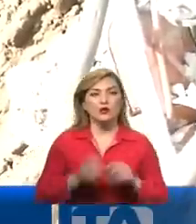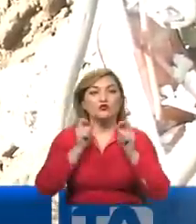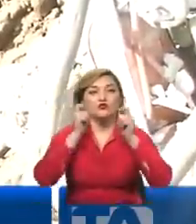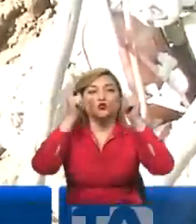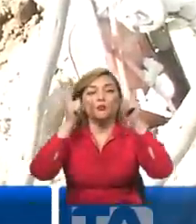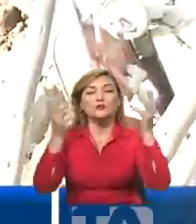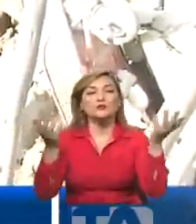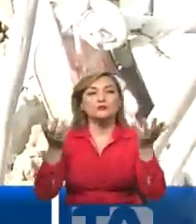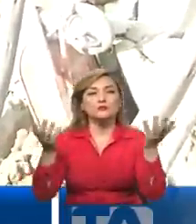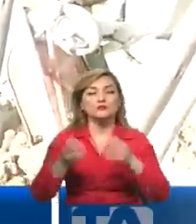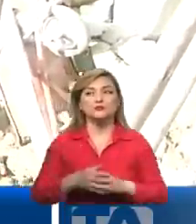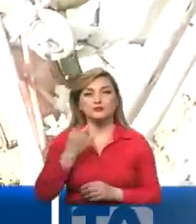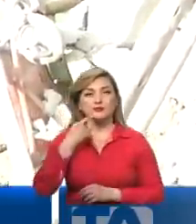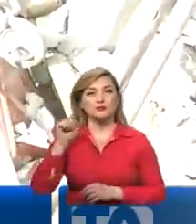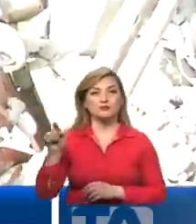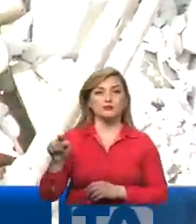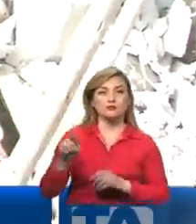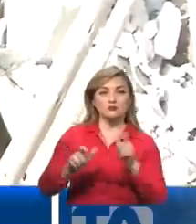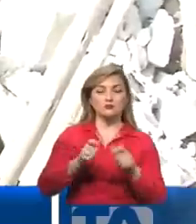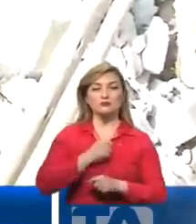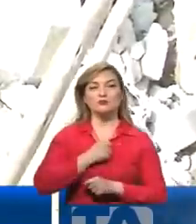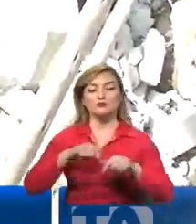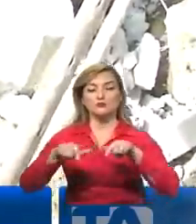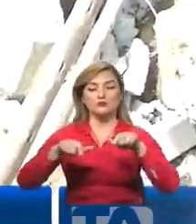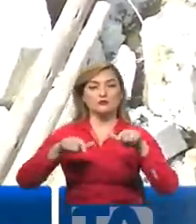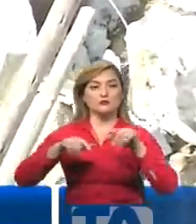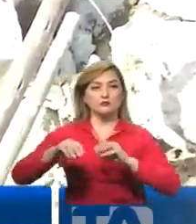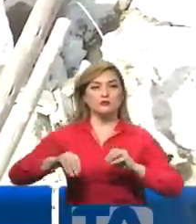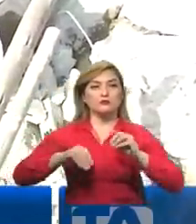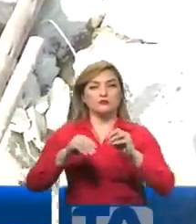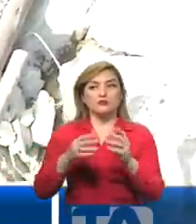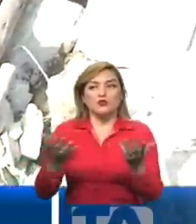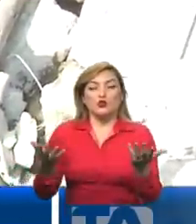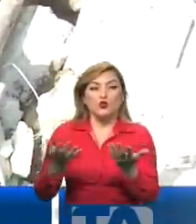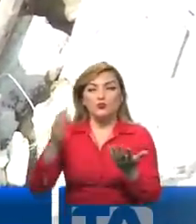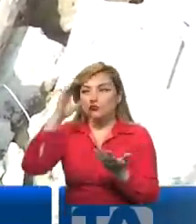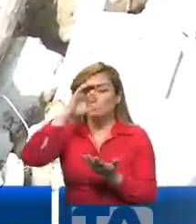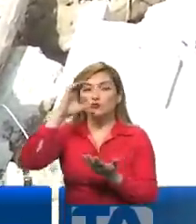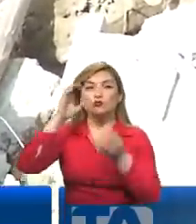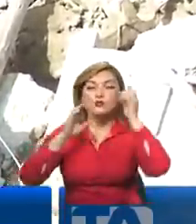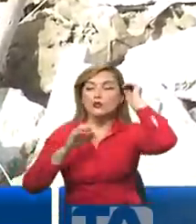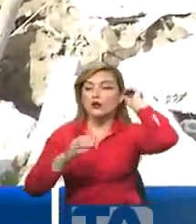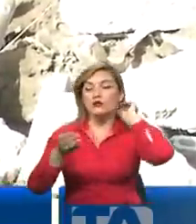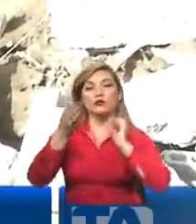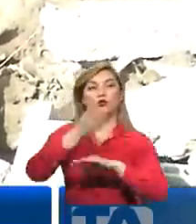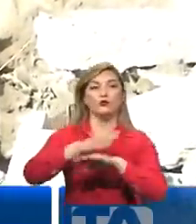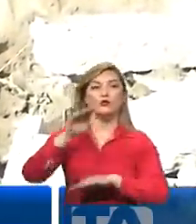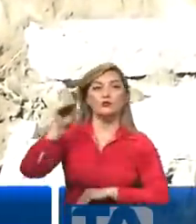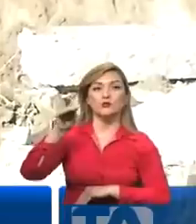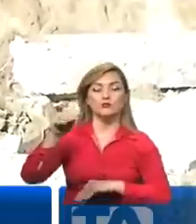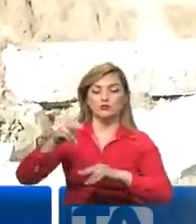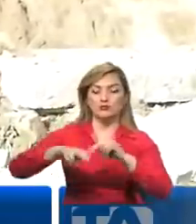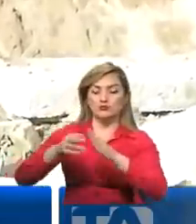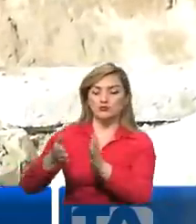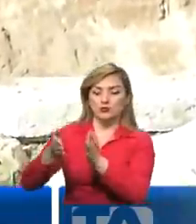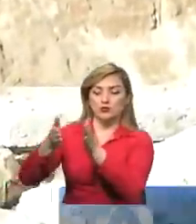sorprendidos, sobre todo porque aseguran que a los dueños de este predio, que al momento aún no aparecen, advirtieron ya que este muro podía